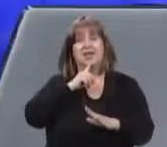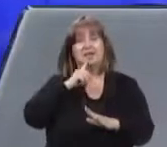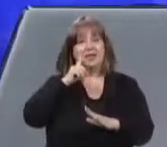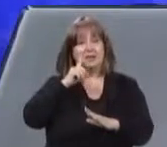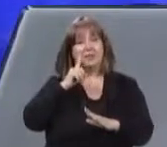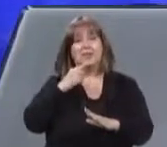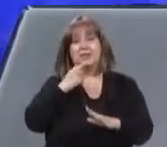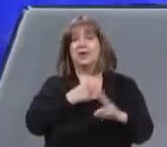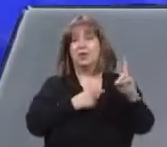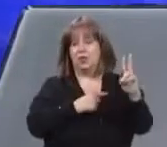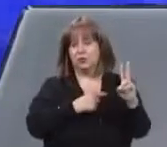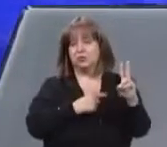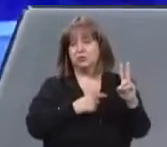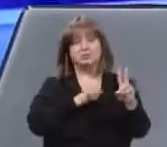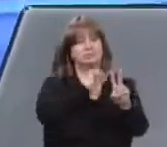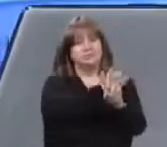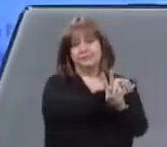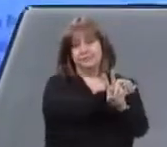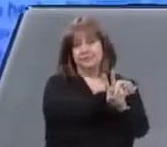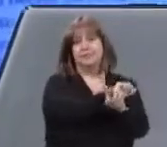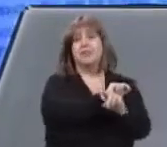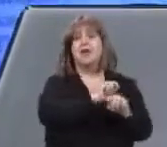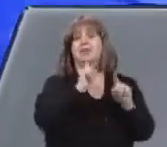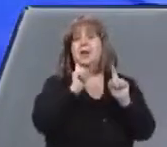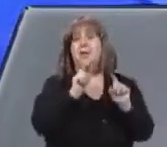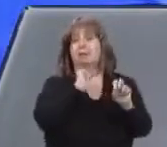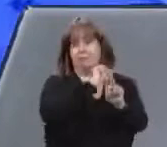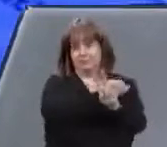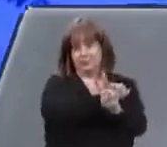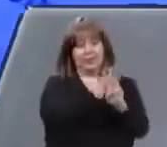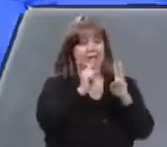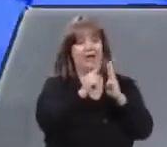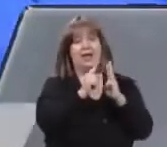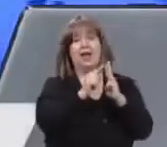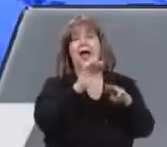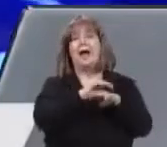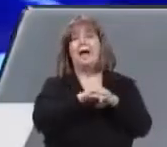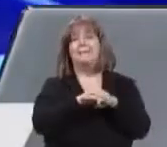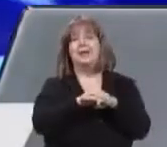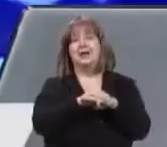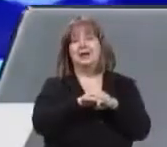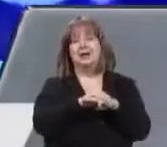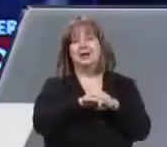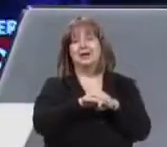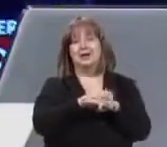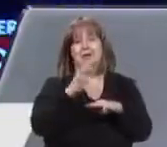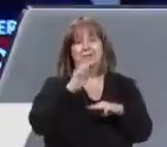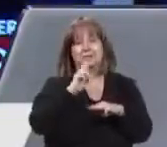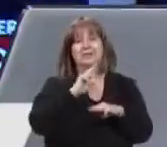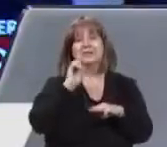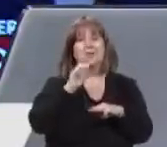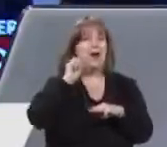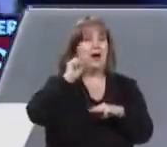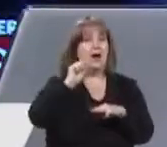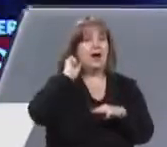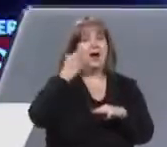Uliarte. Por otro lado, cabe destacar que continuará presa también la amiga de Brenda Uliarte. Estamos hablando de Agustina